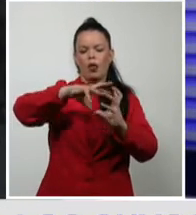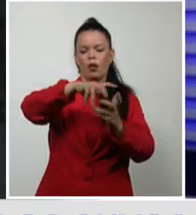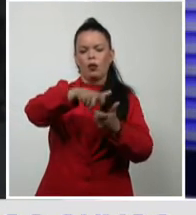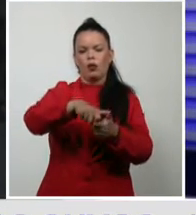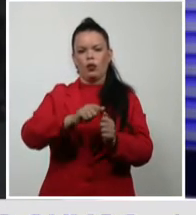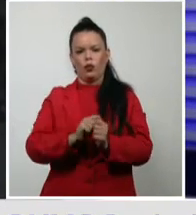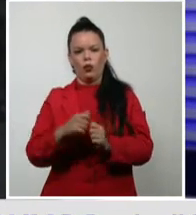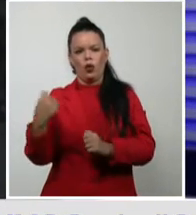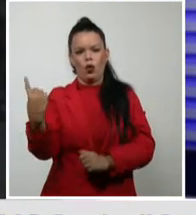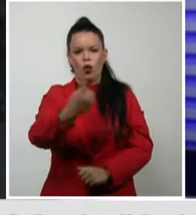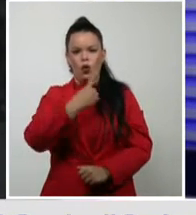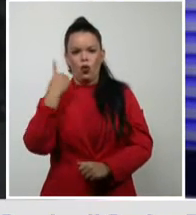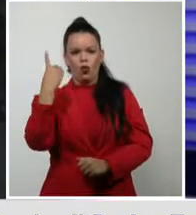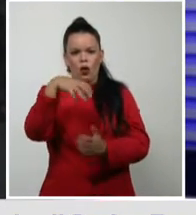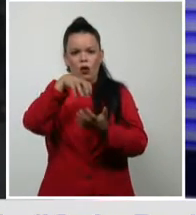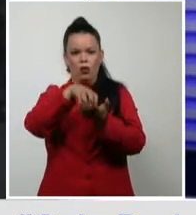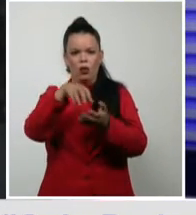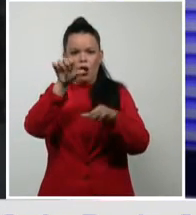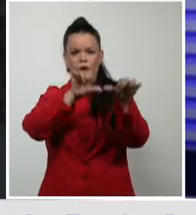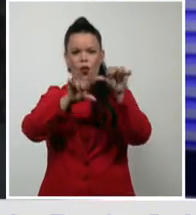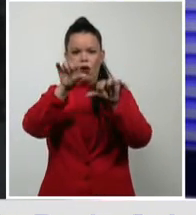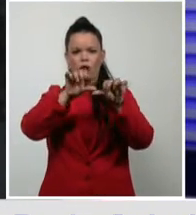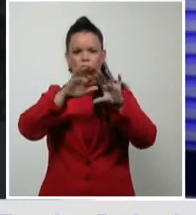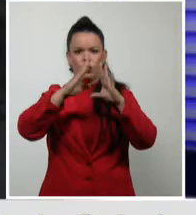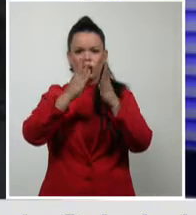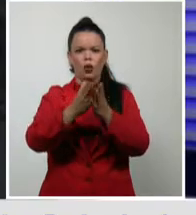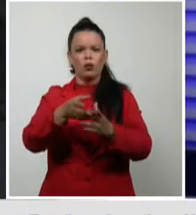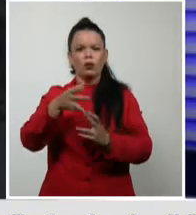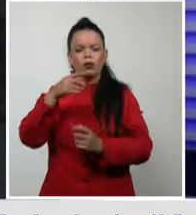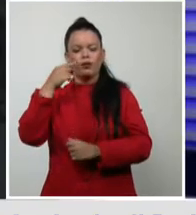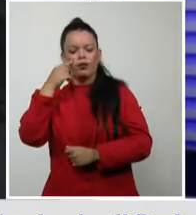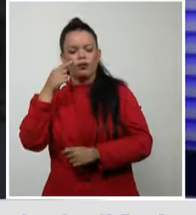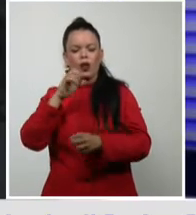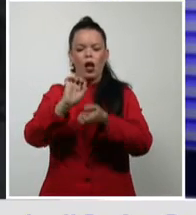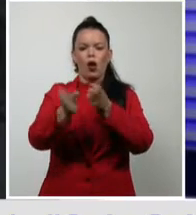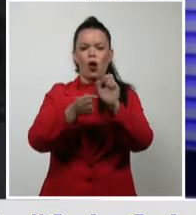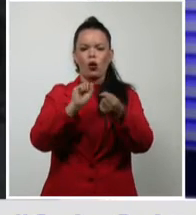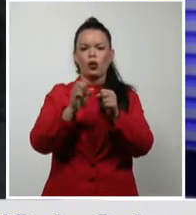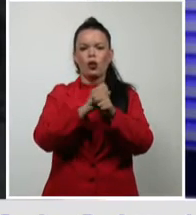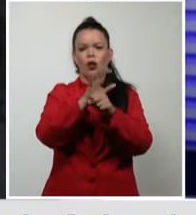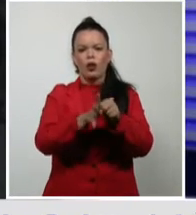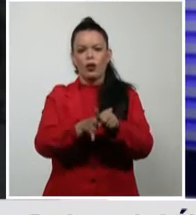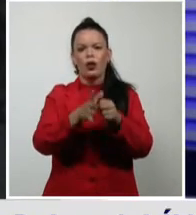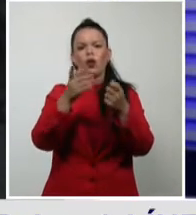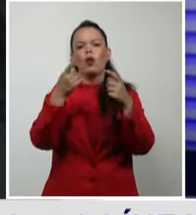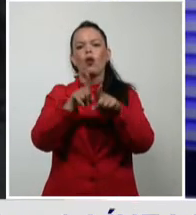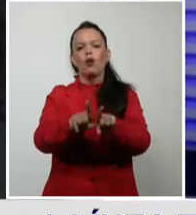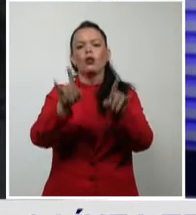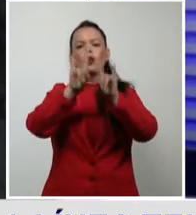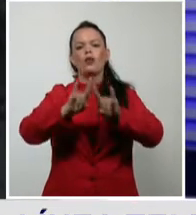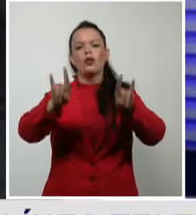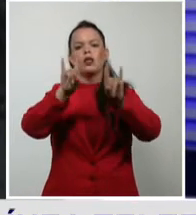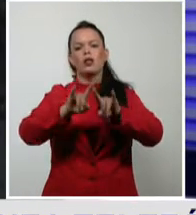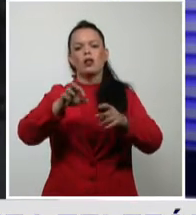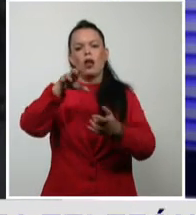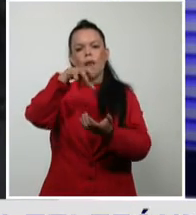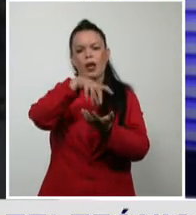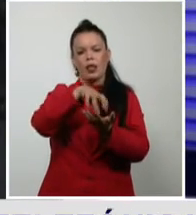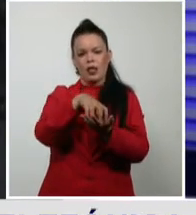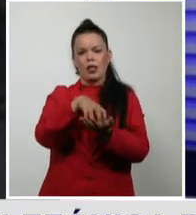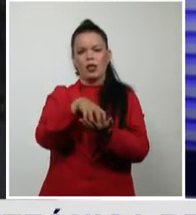en encadenamiento con el Observatorio Métrico del Coronavirus de la Universidad de Pinar del Río y a través de la doctora